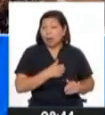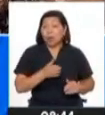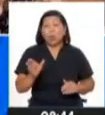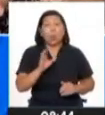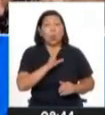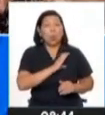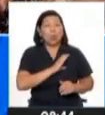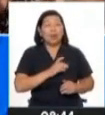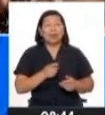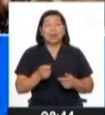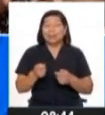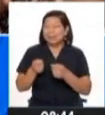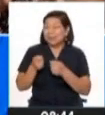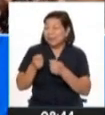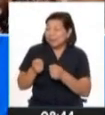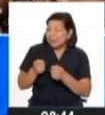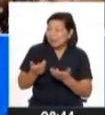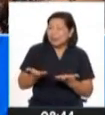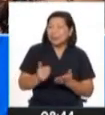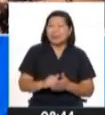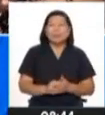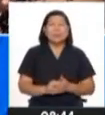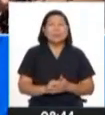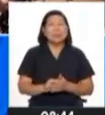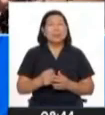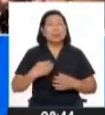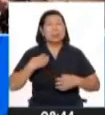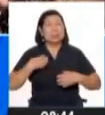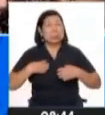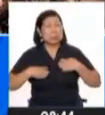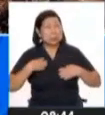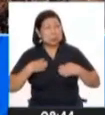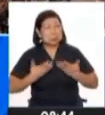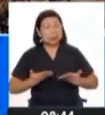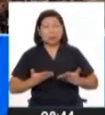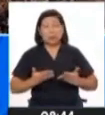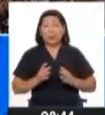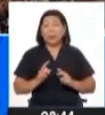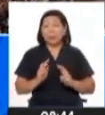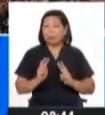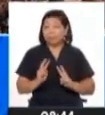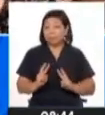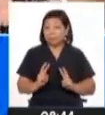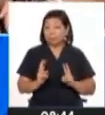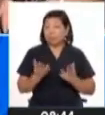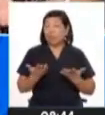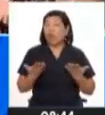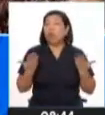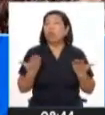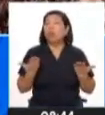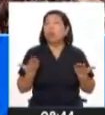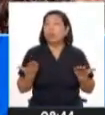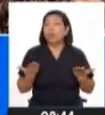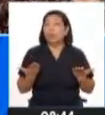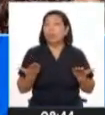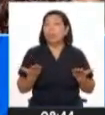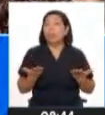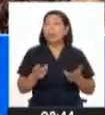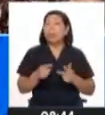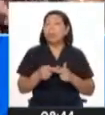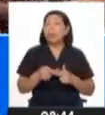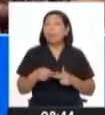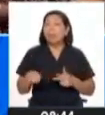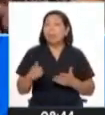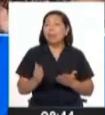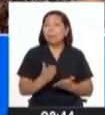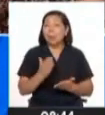conductas hostiles, agresivas. Hay que comenzar a prestar atención de dónde probablemente están haciendo